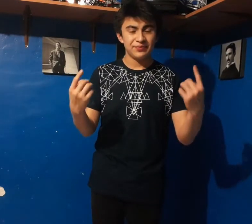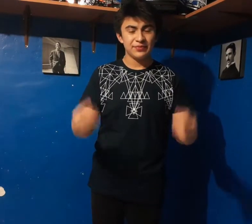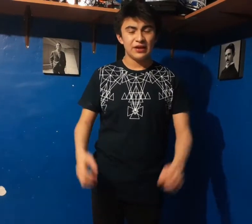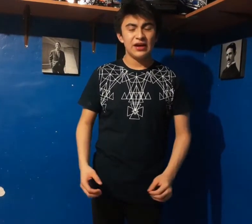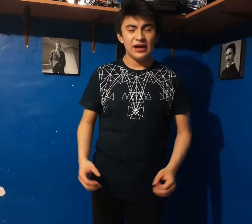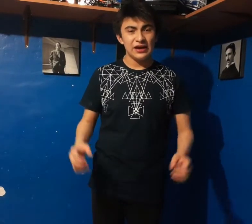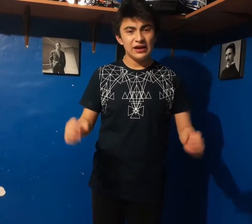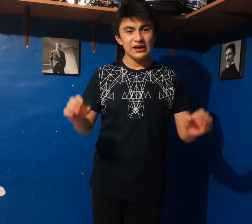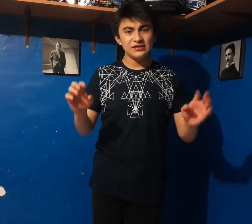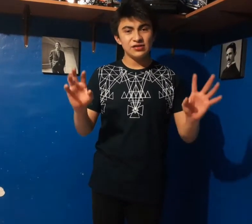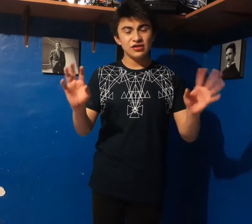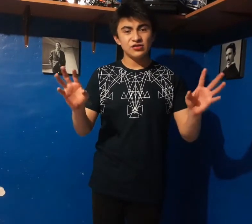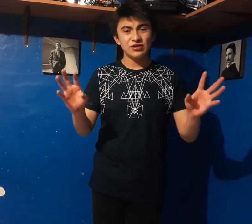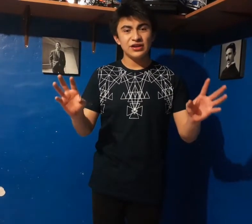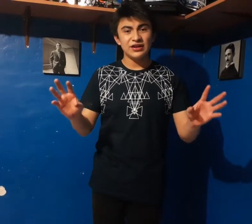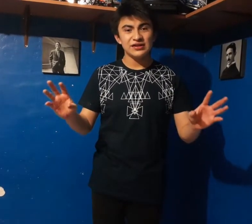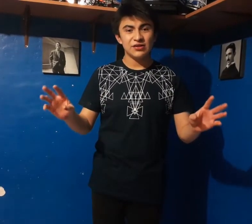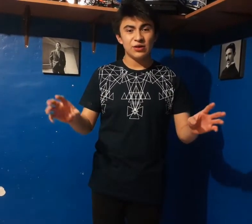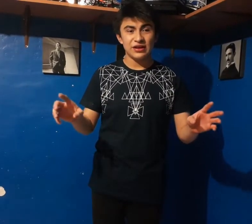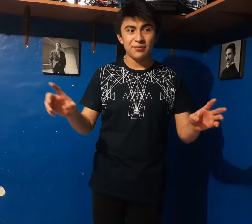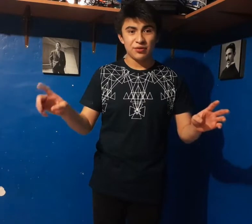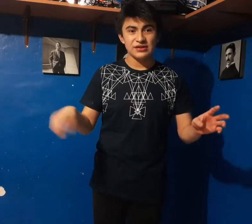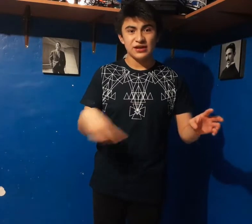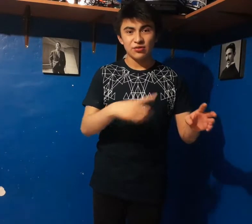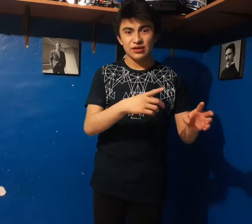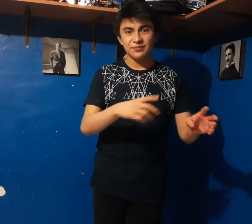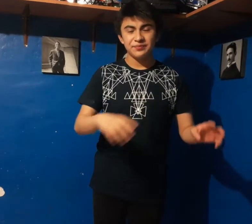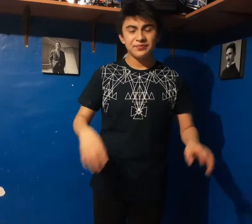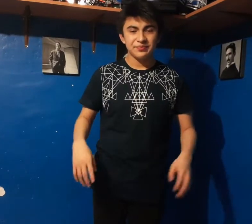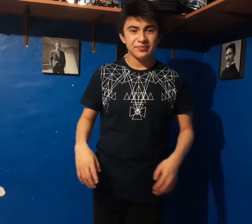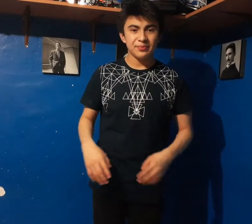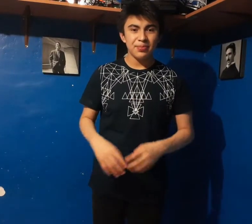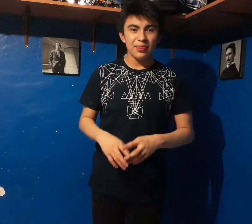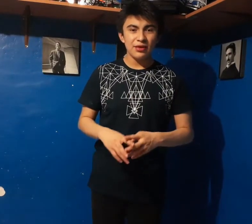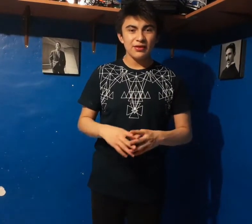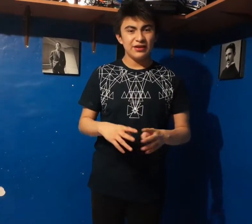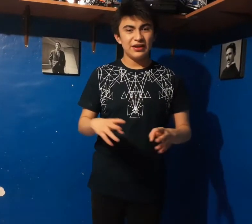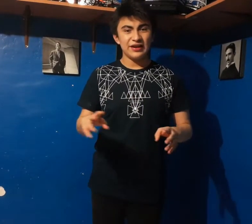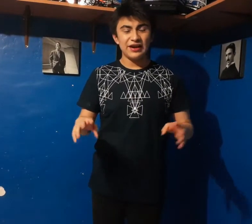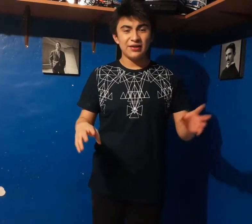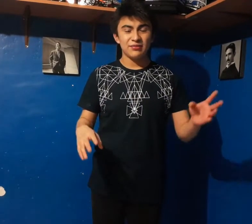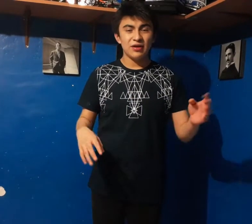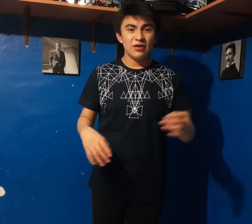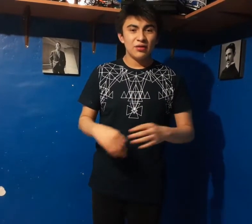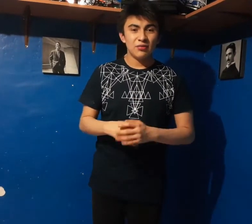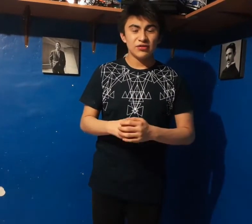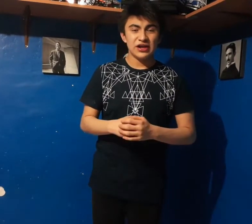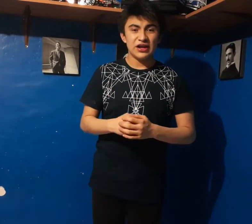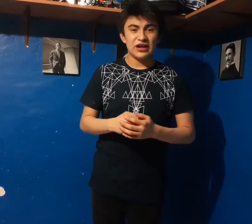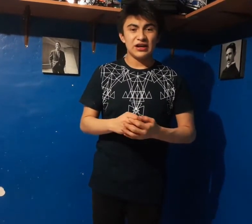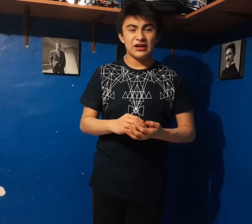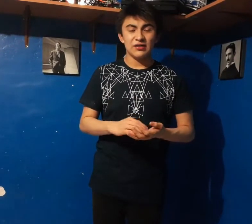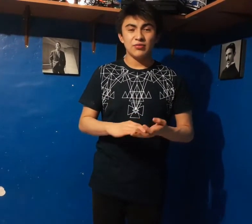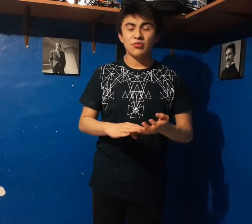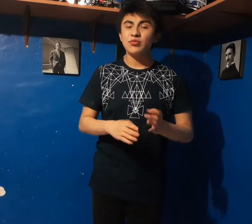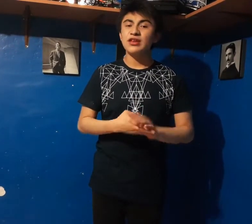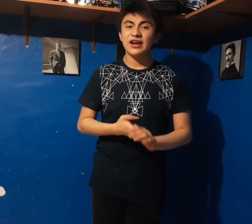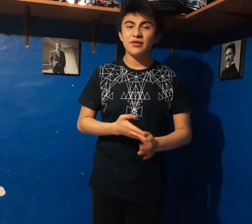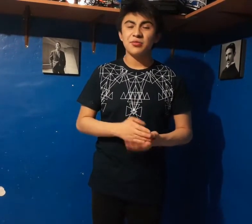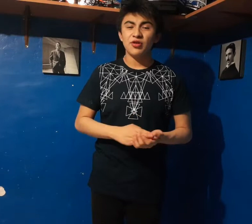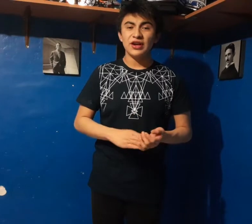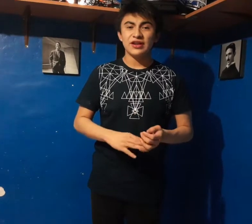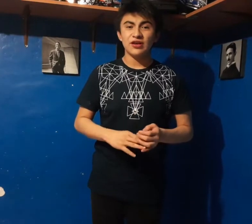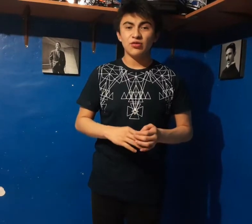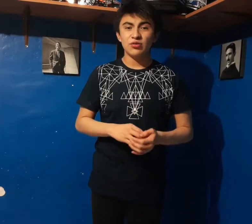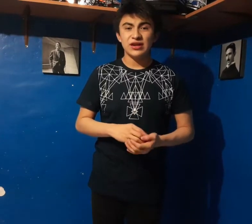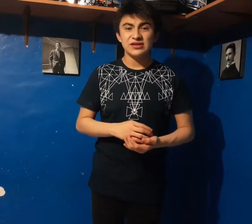Asia. Estos dos continentes se conectaban por esta ruta y traían un